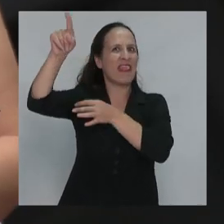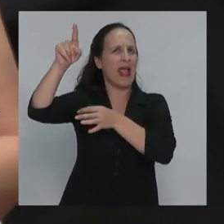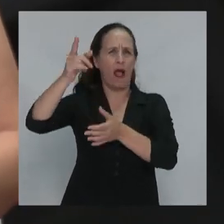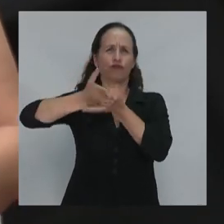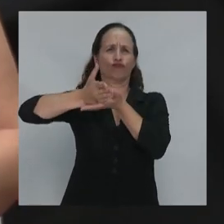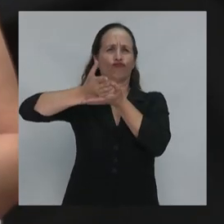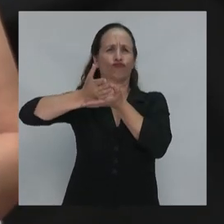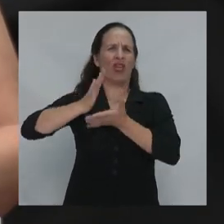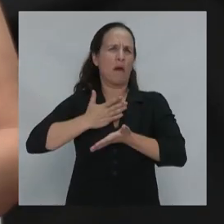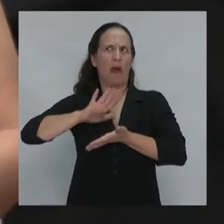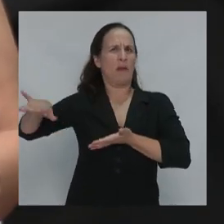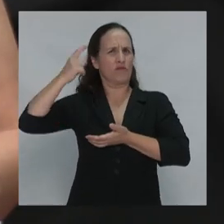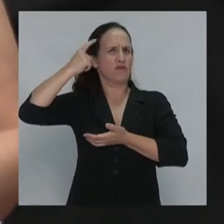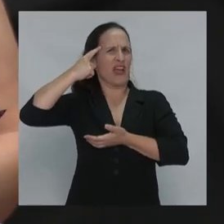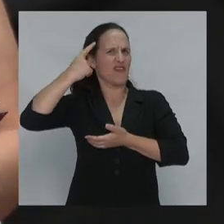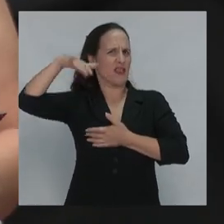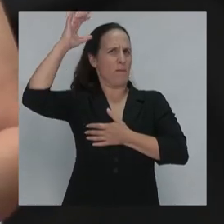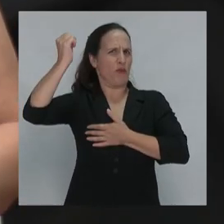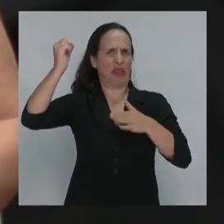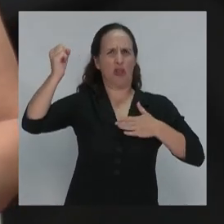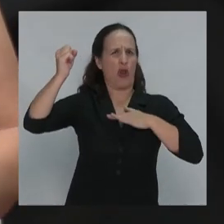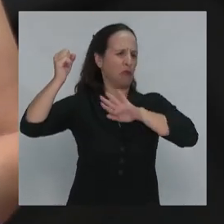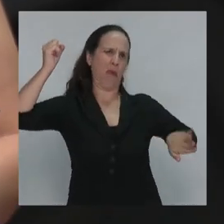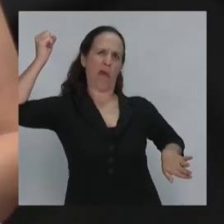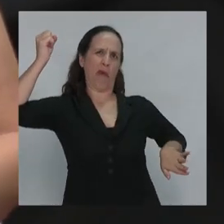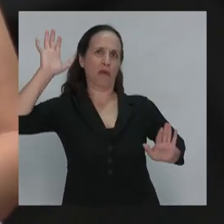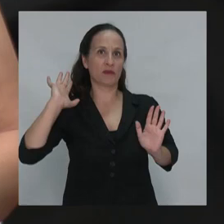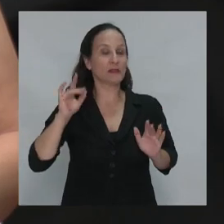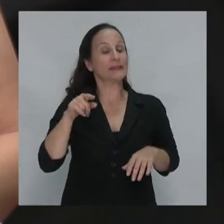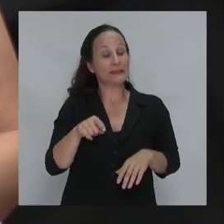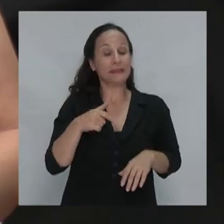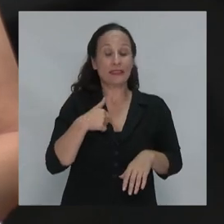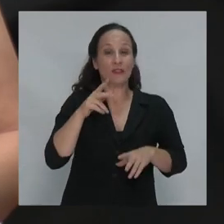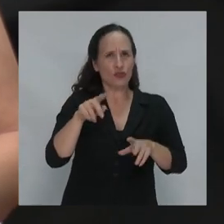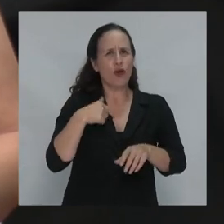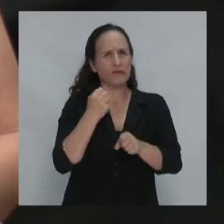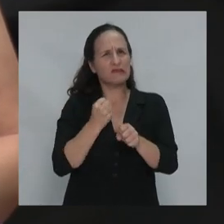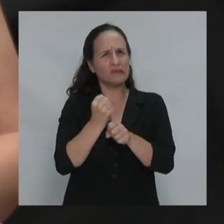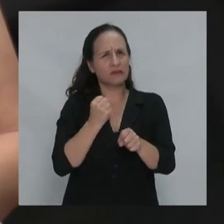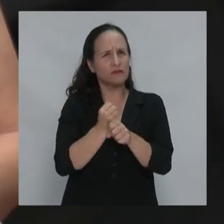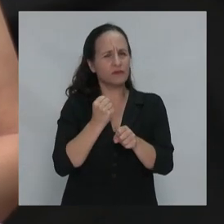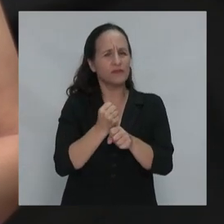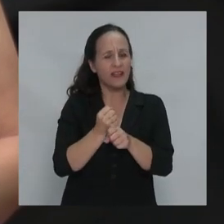en los razonamientos. Y a mí me gustaría, y siempre es una cuestión que trabajo porque como